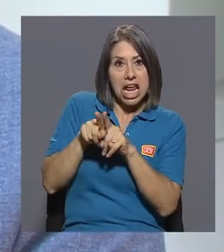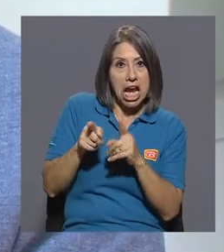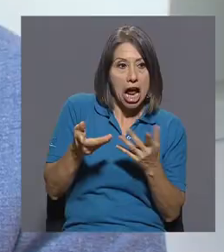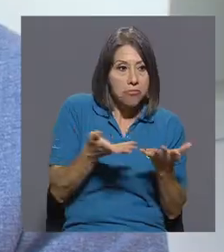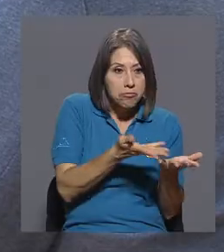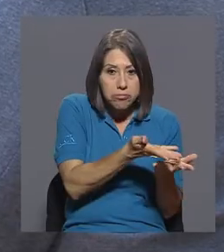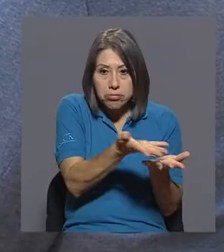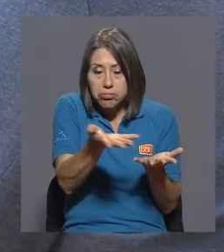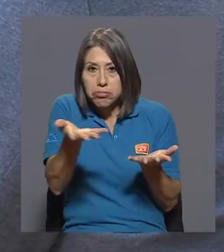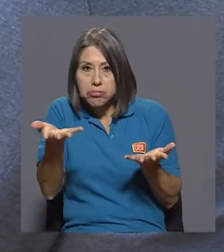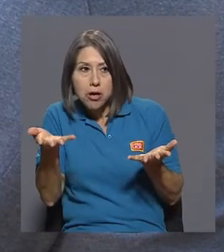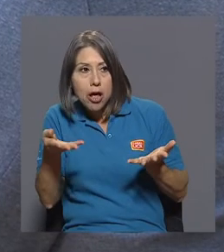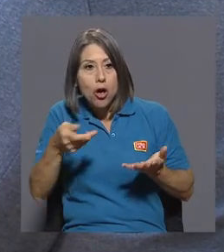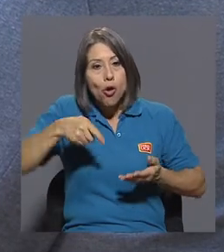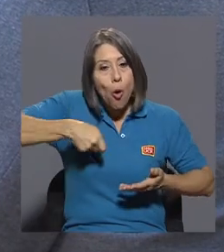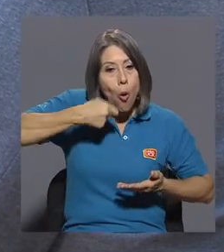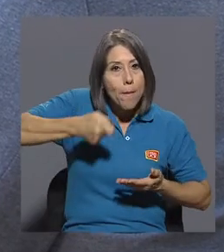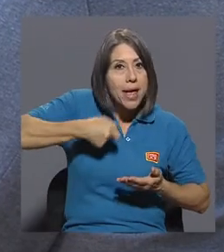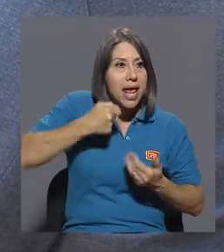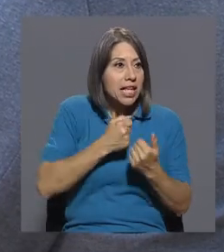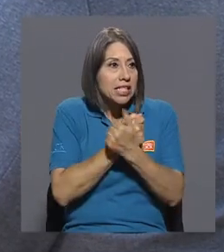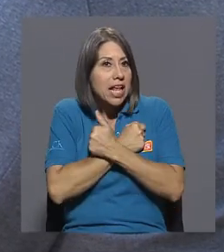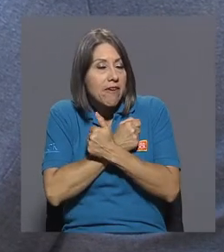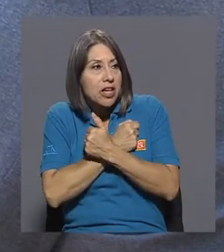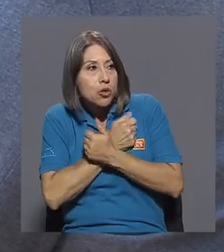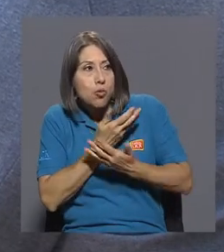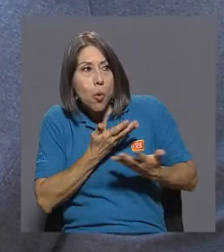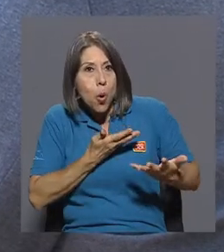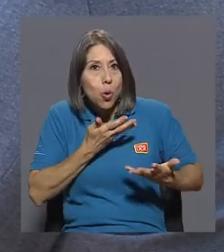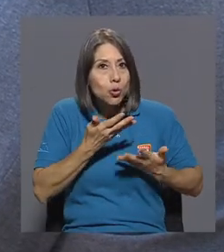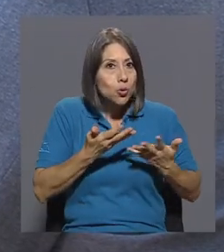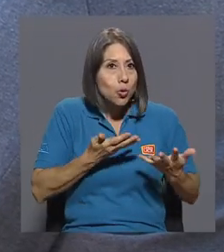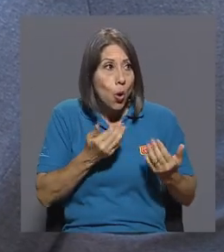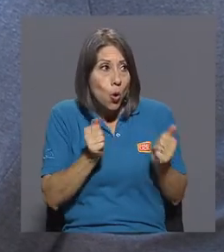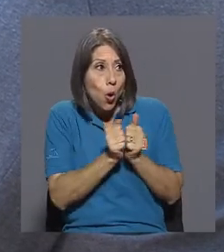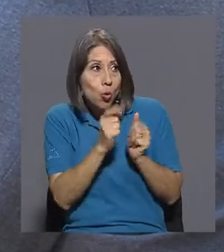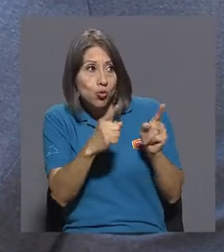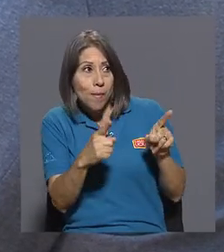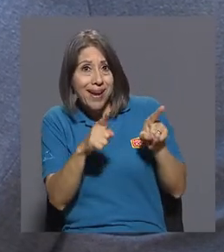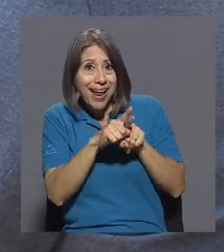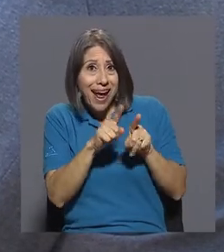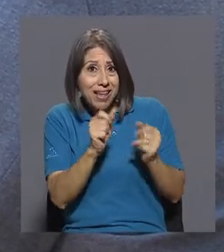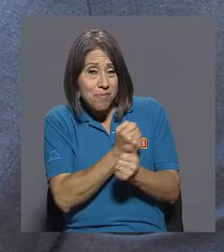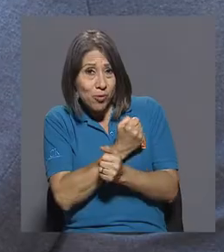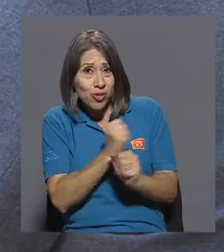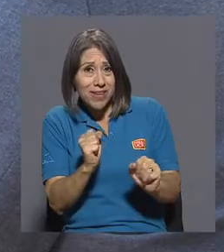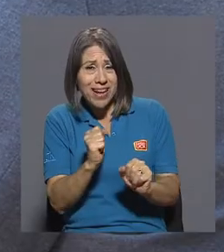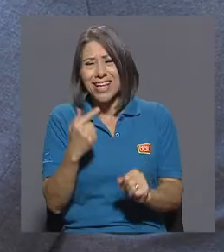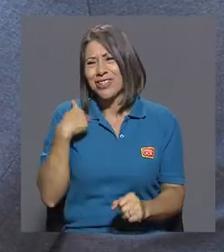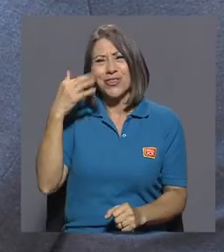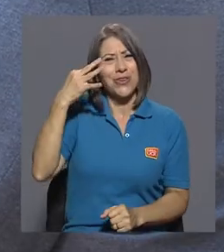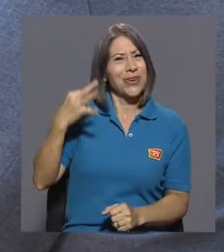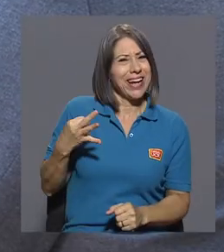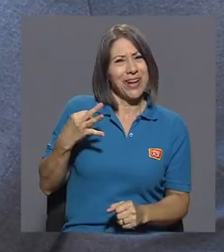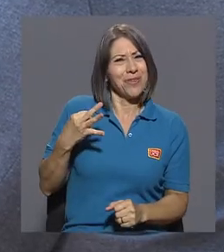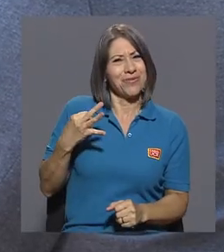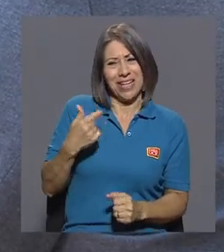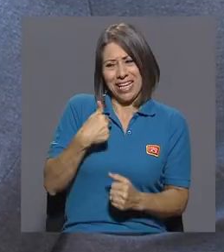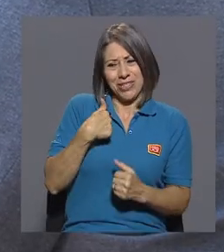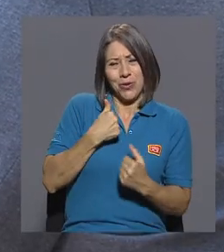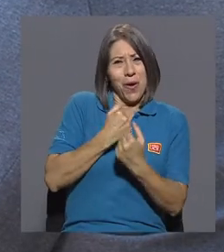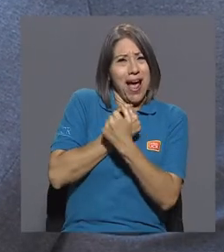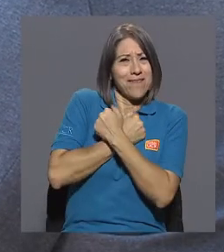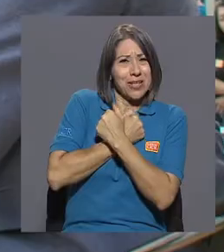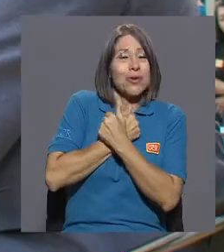es imposible. Pues yo creo que no lo haría ni si fuera con una esposa. O sea, yo no creo... Ser afectuoso cuesta que yo sea afectuoso